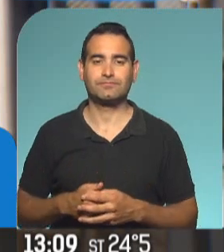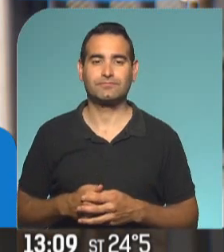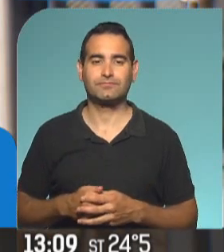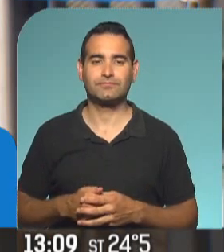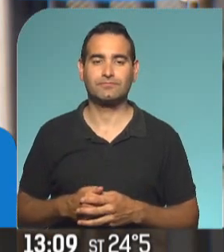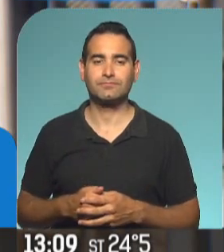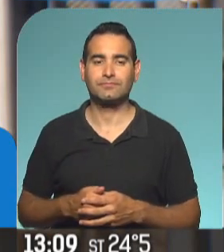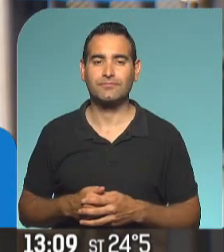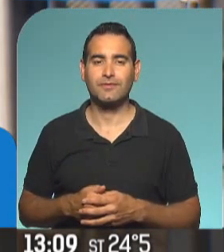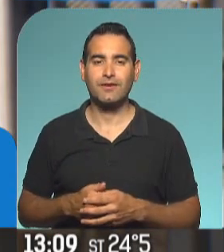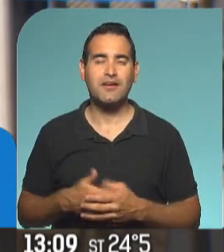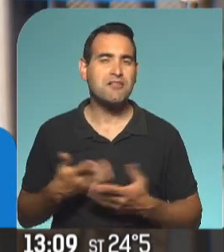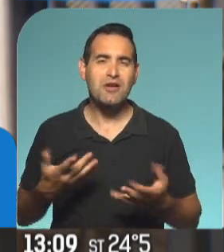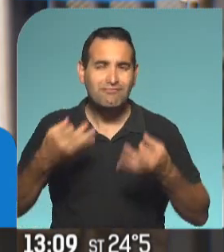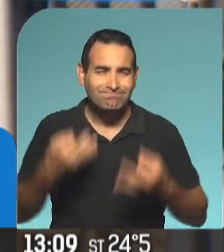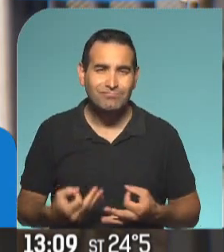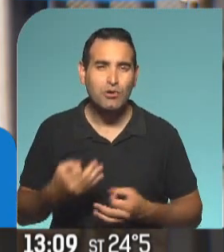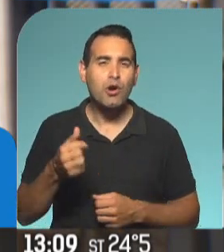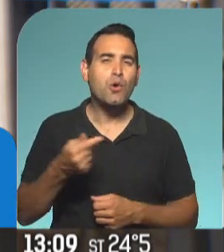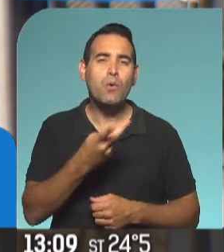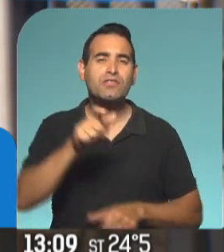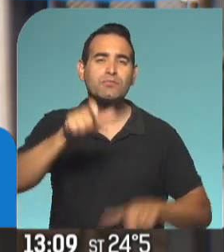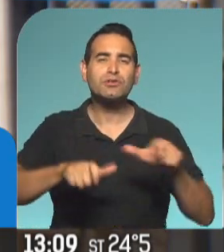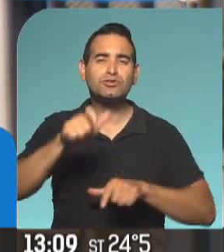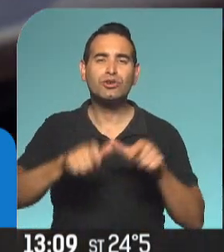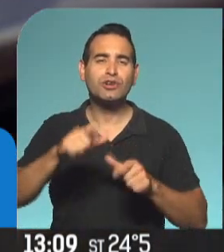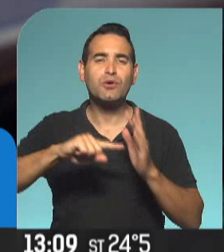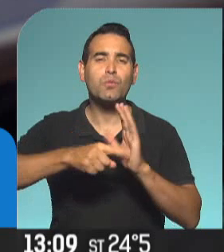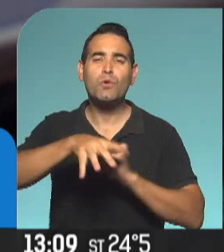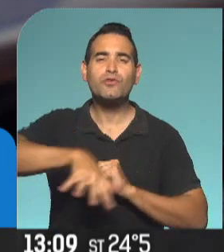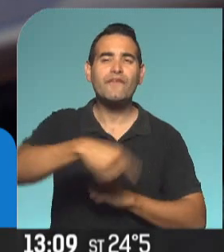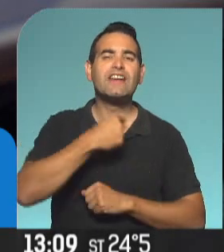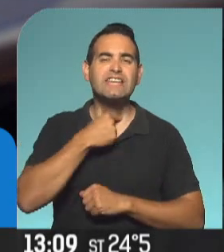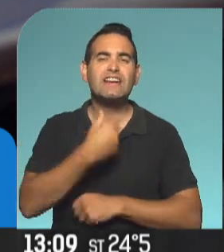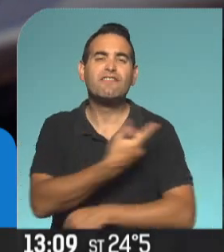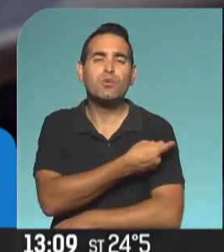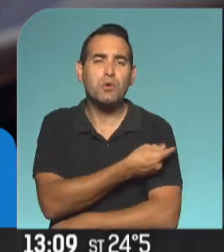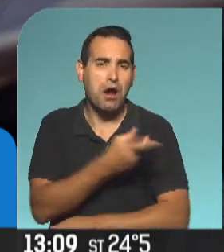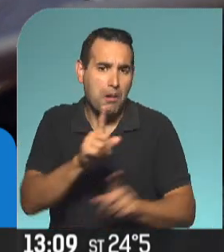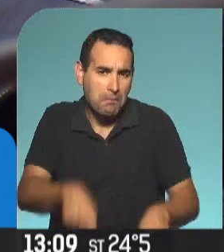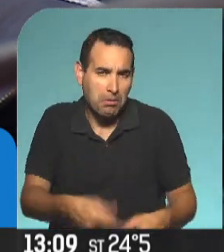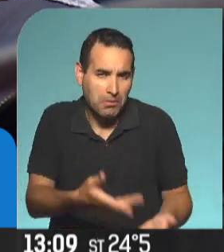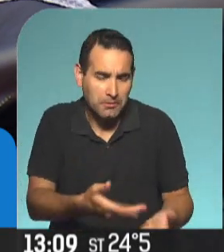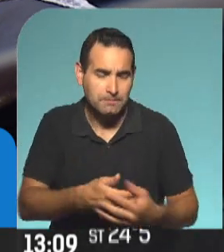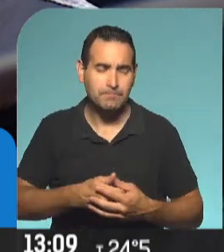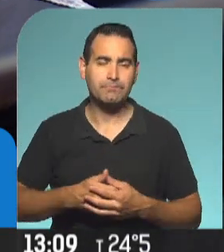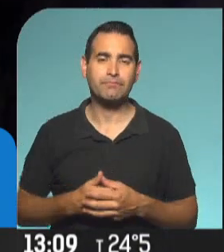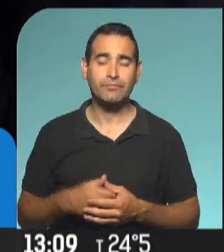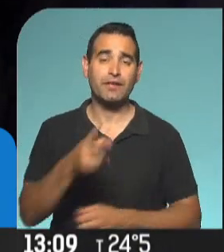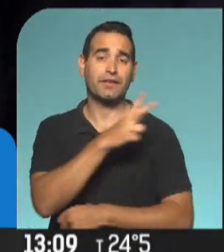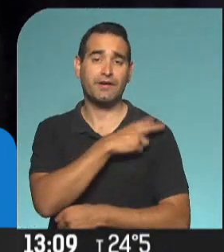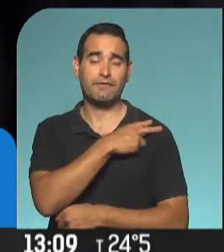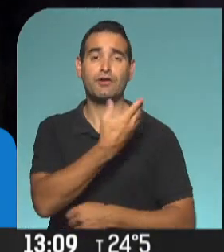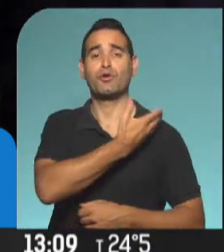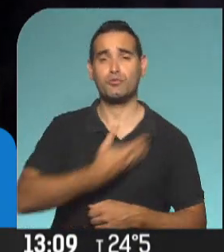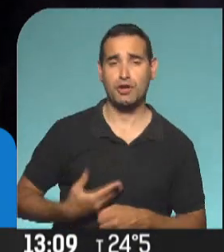Nacional, pero que ni siquiera sabe cuántos habitantes de la Ciudad Autónoma de Buenos Aires quieren acceder a esa vacuna. En el hecho de que el jefe de gobierno